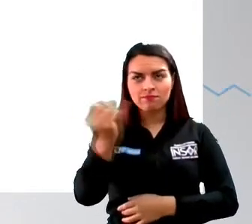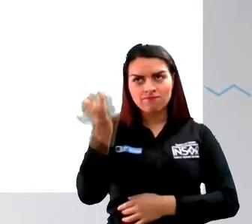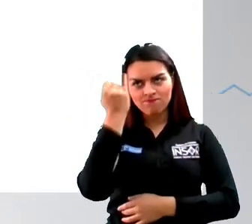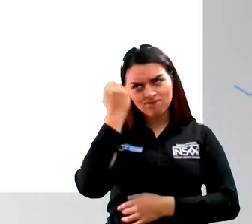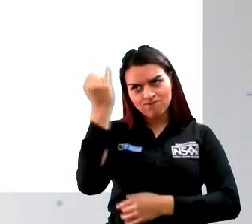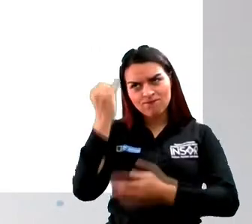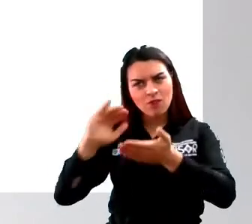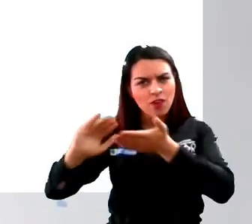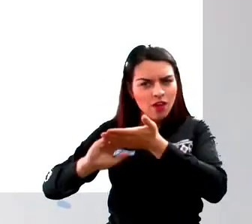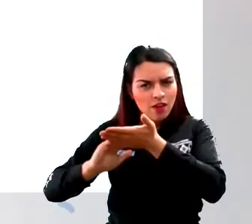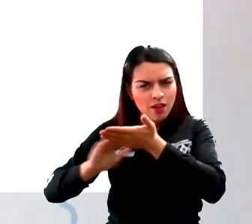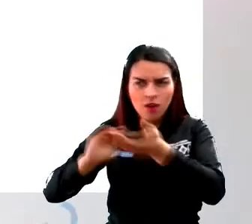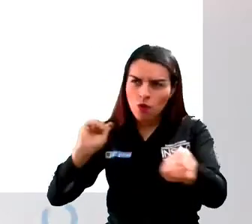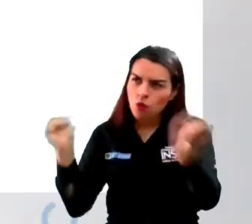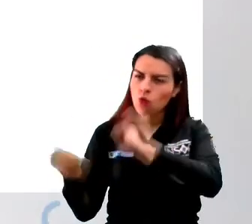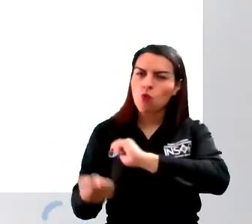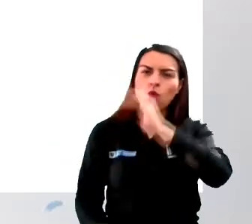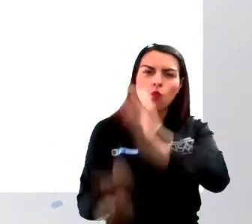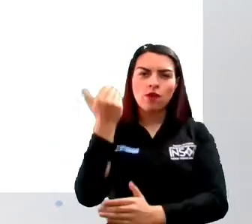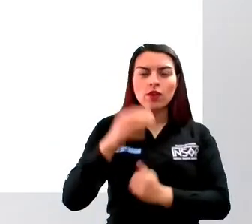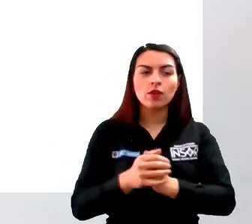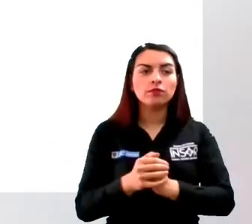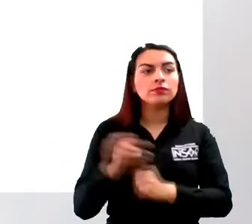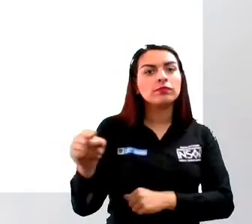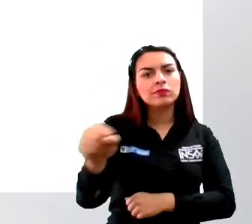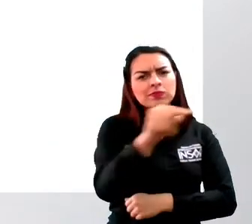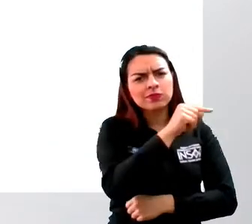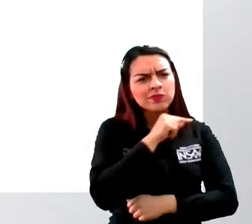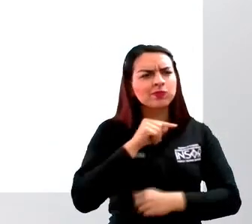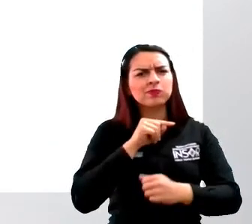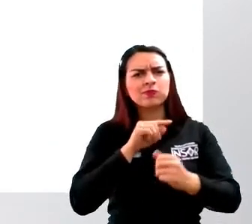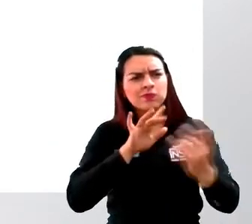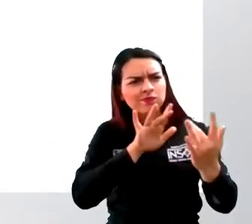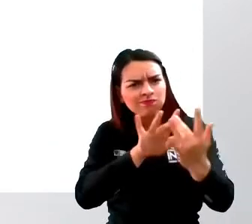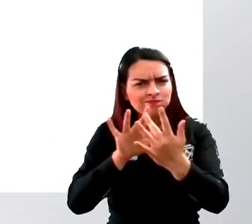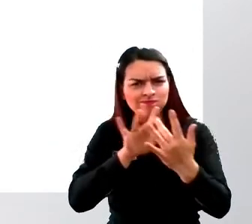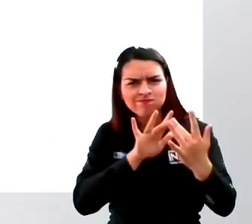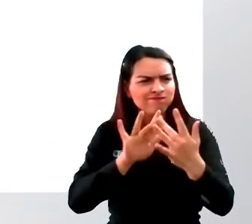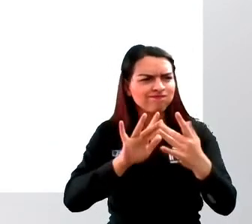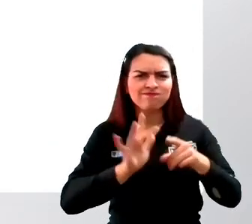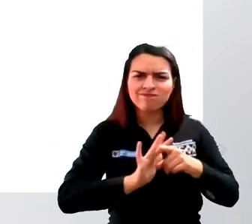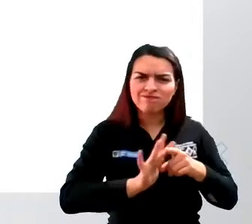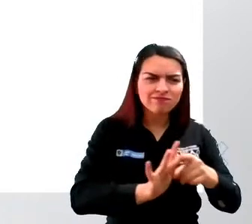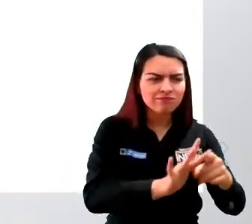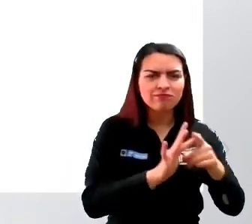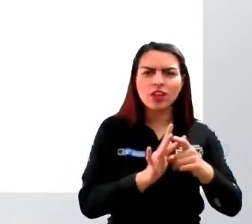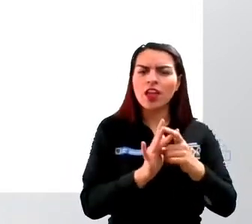también se habla de interacción, de acompañamiento, de lenguaje cercano,